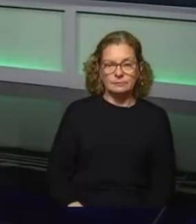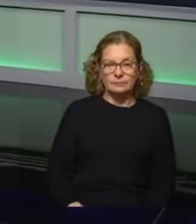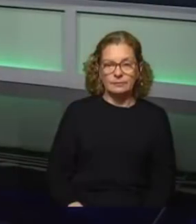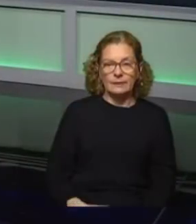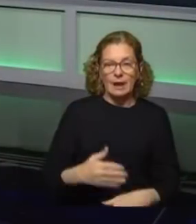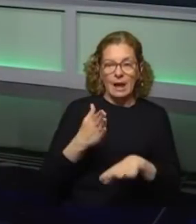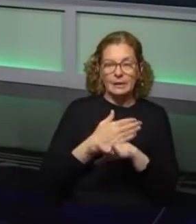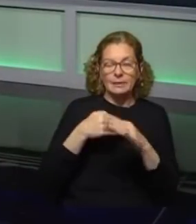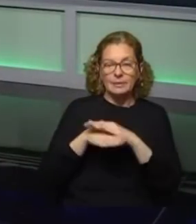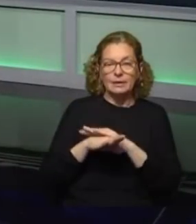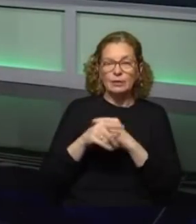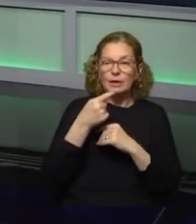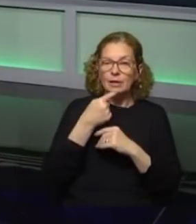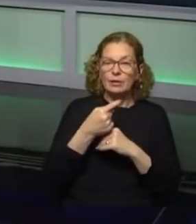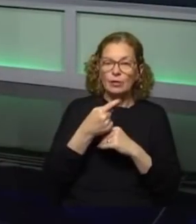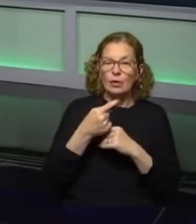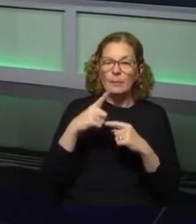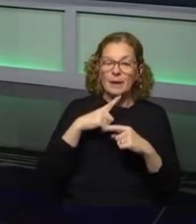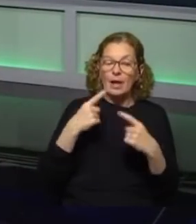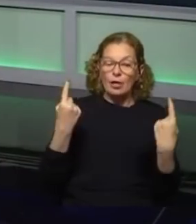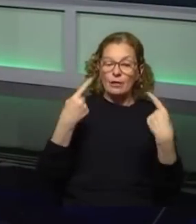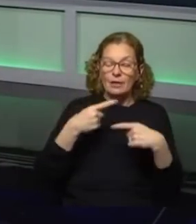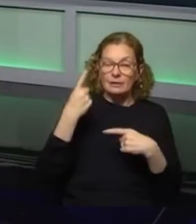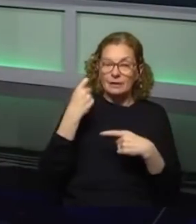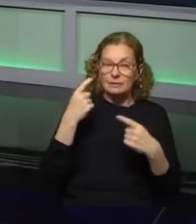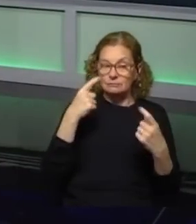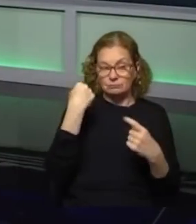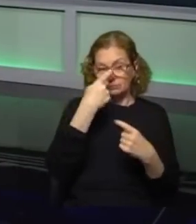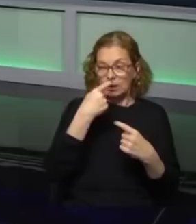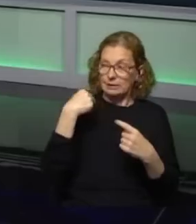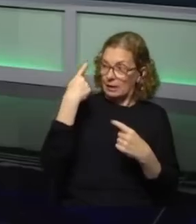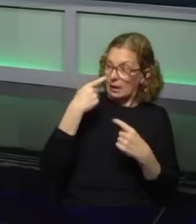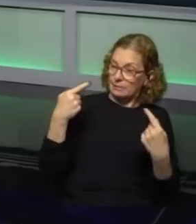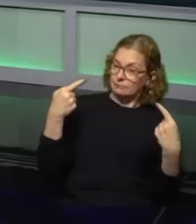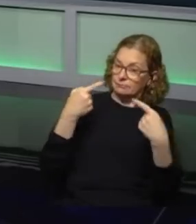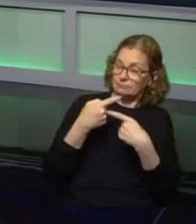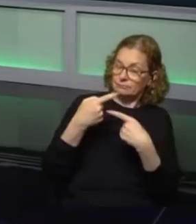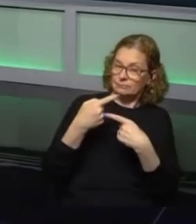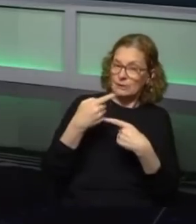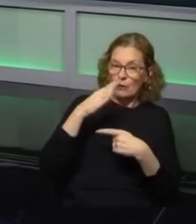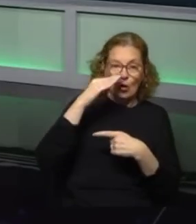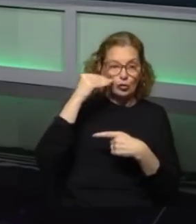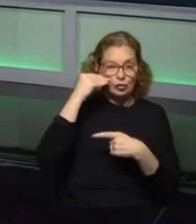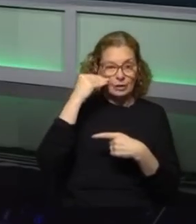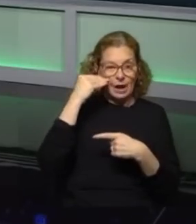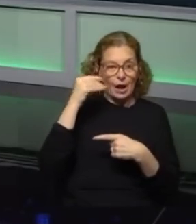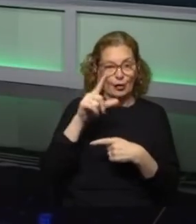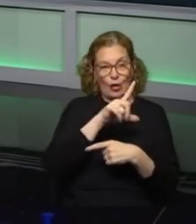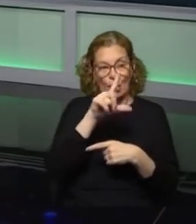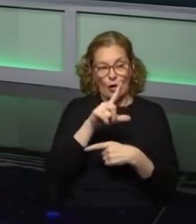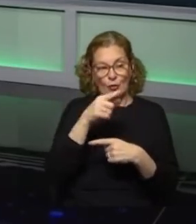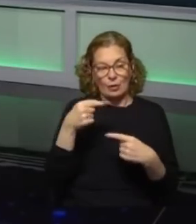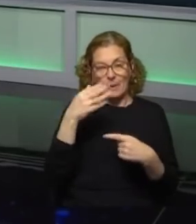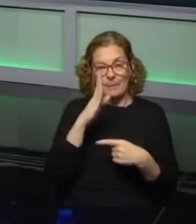antes de meternos en lo que dejó el esperado debate ayer cara a cara teta entre el presidente Jair bolsonaro y el candidato del